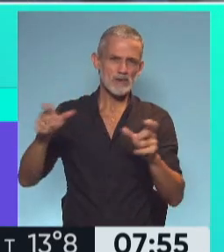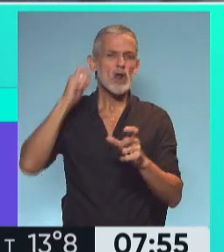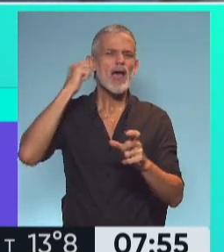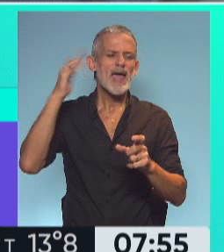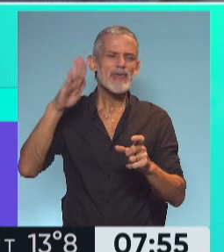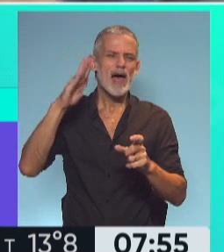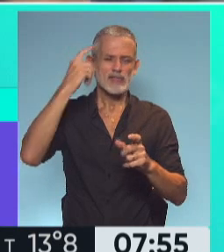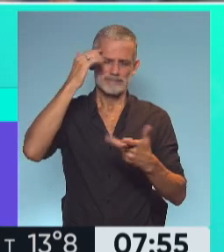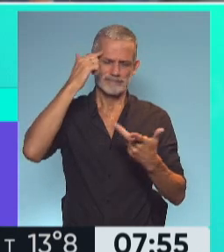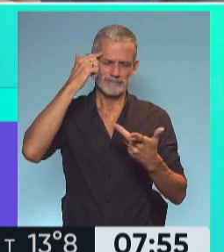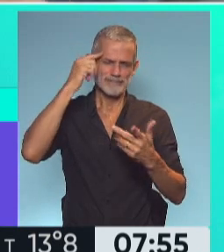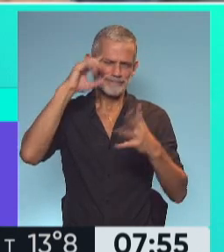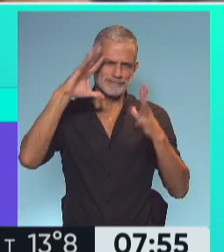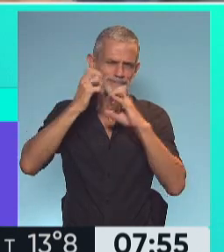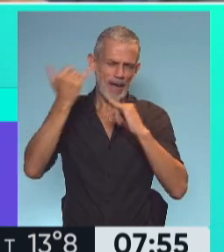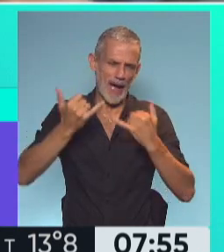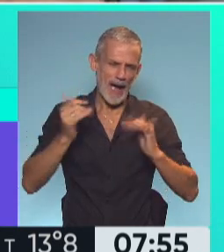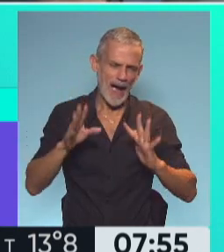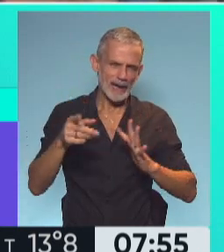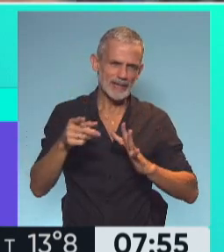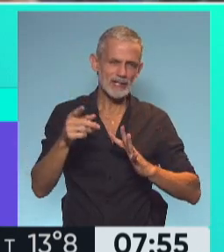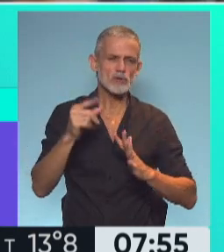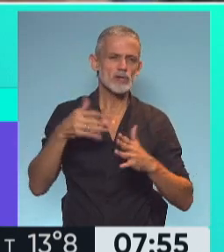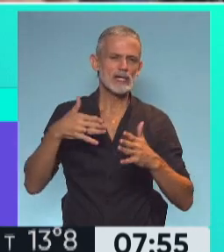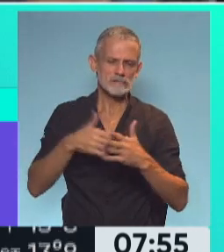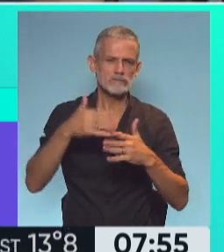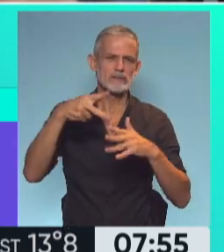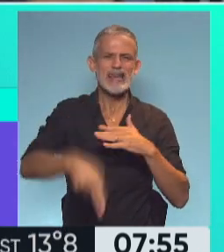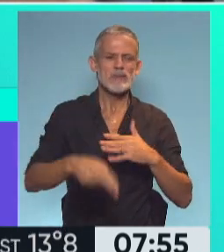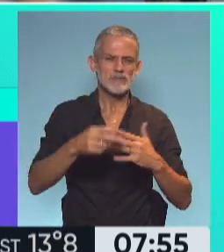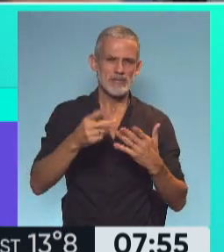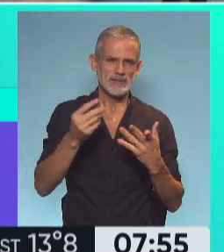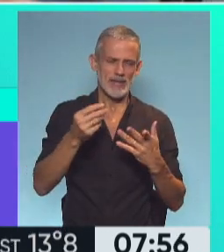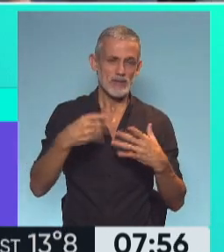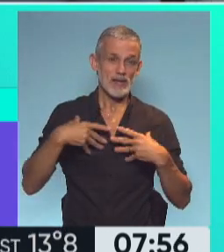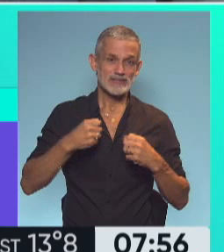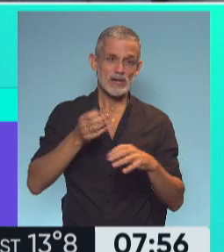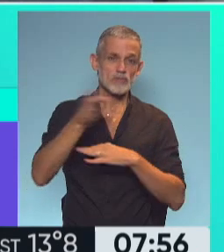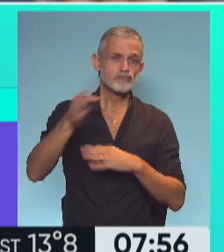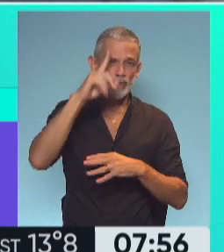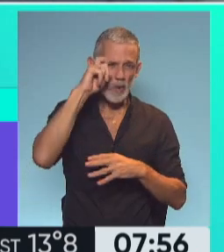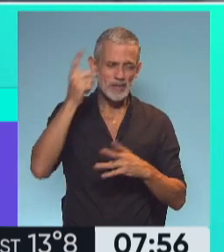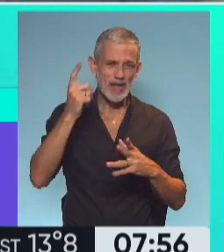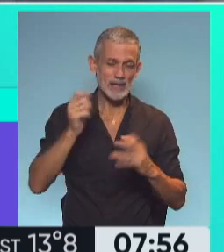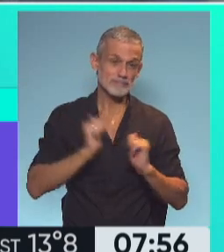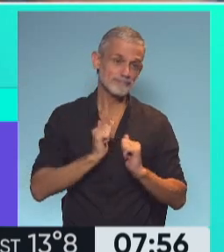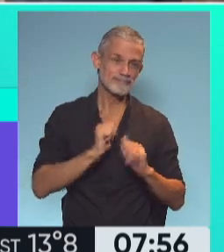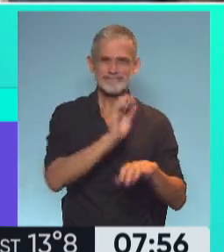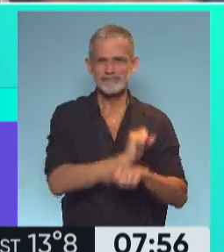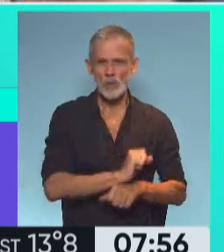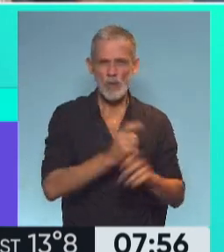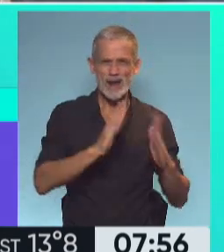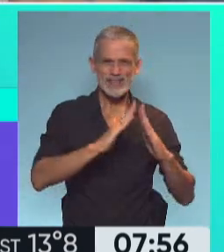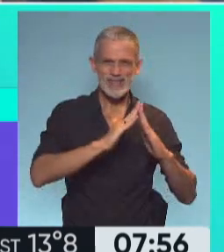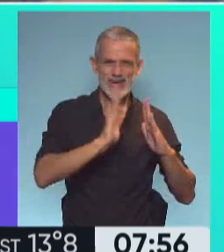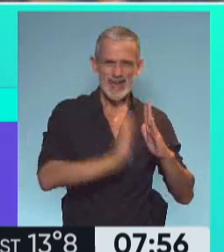con demencia, donde la limitación por ahí del acceso a la salud que implicó los primeros meses de la cuarentena o